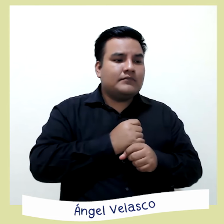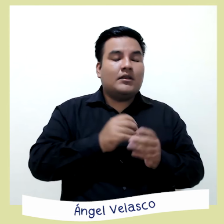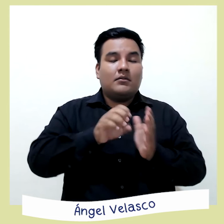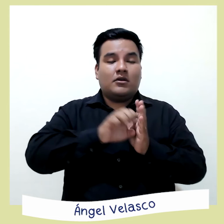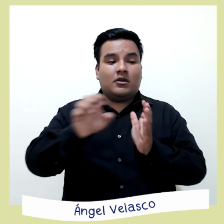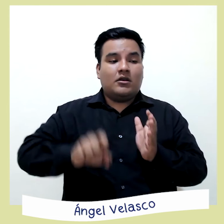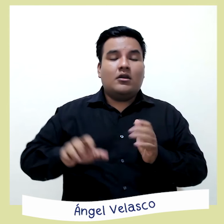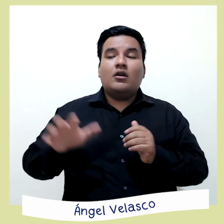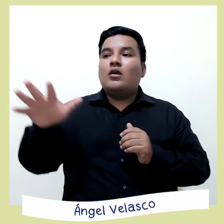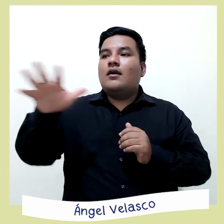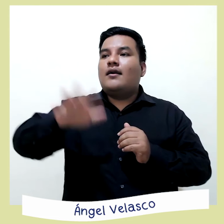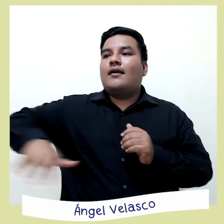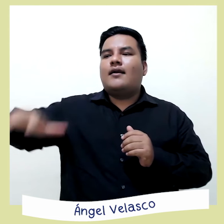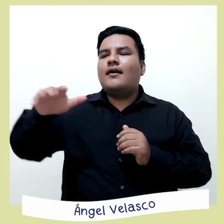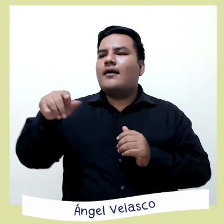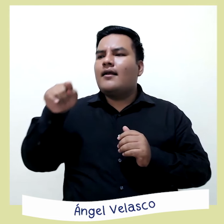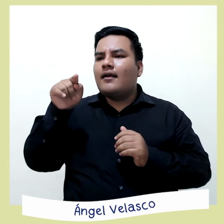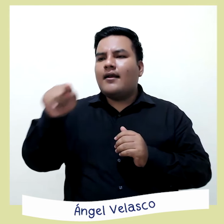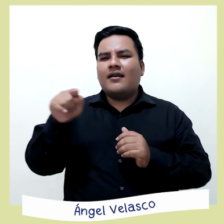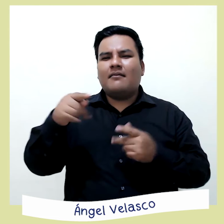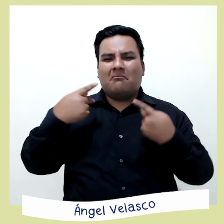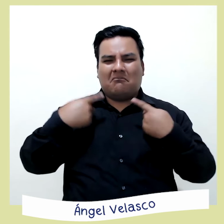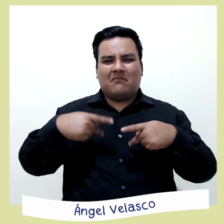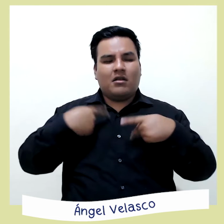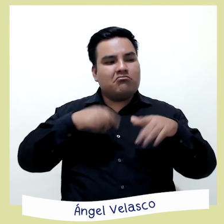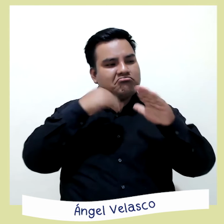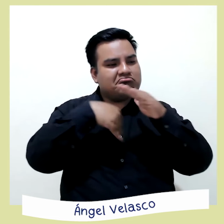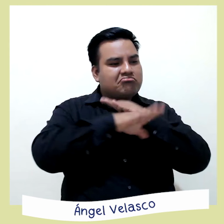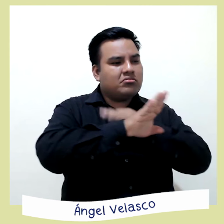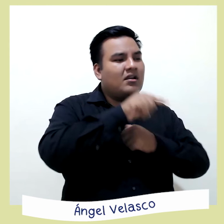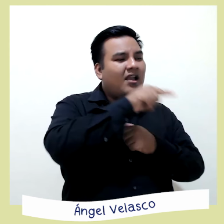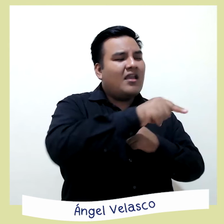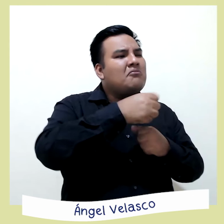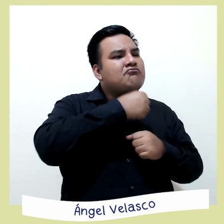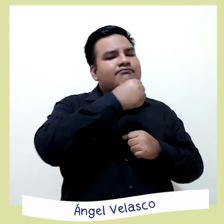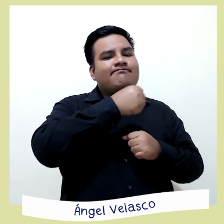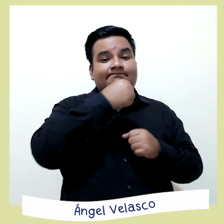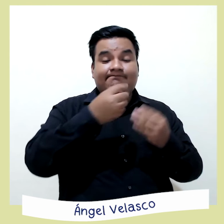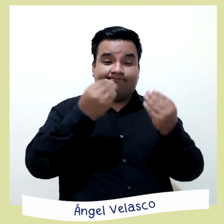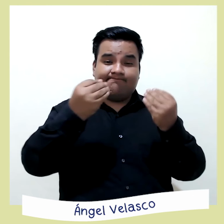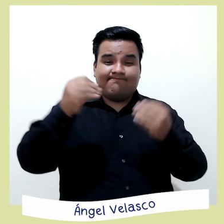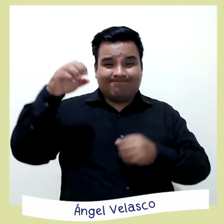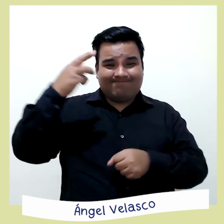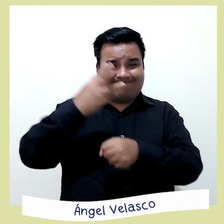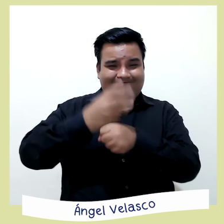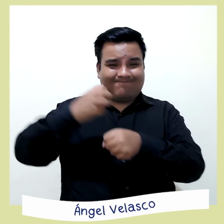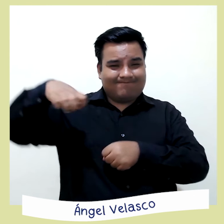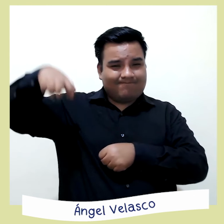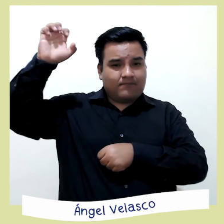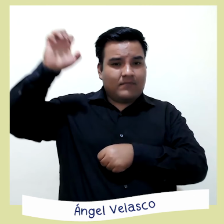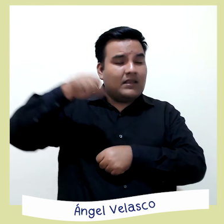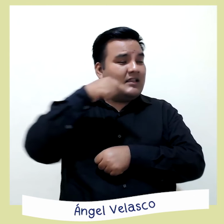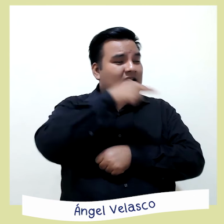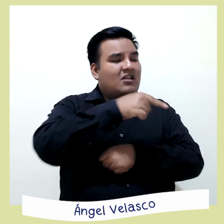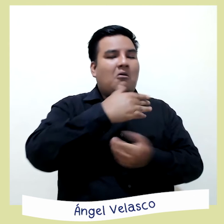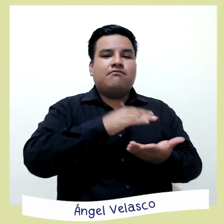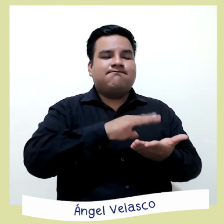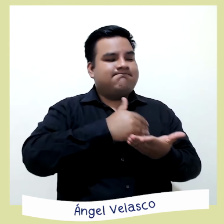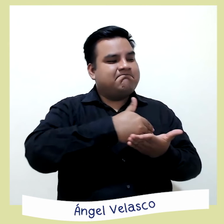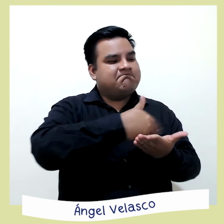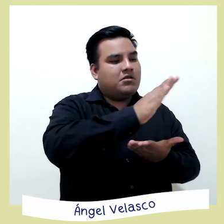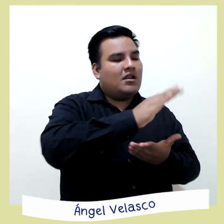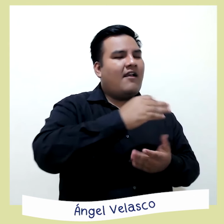acercado a ver la problemática que tienen. Ahorita yo estoy conociendo el albergue de Atlampa, en donde hay un montón de